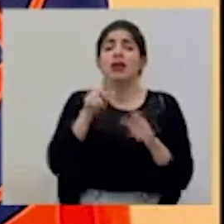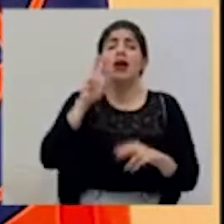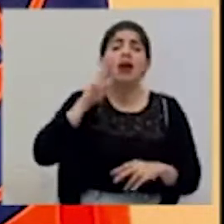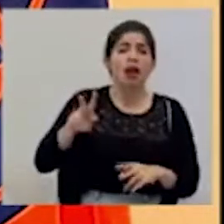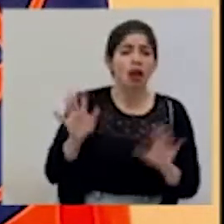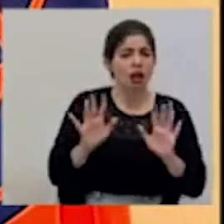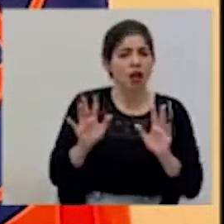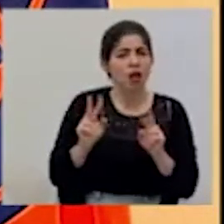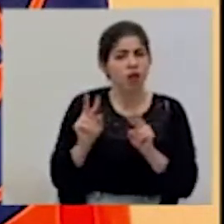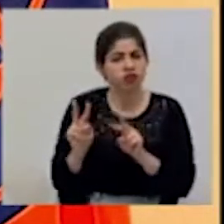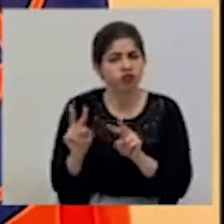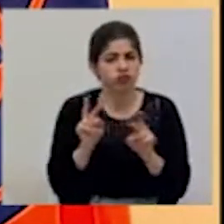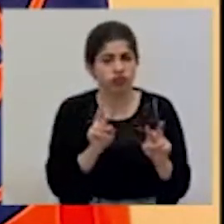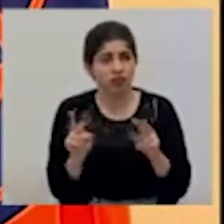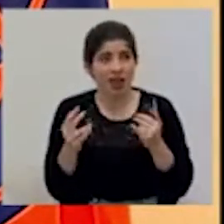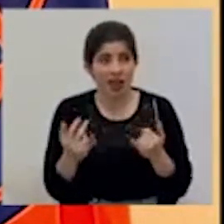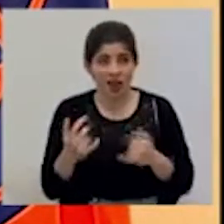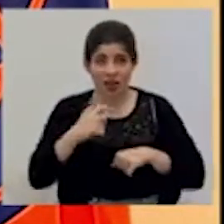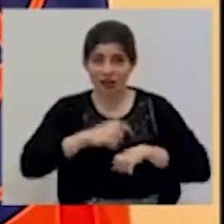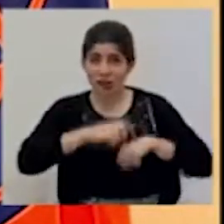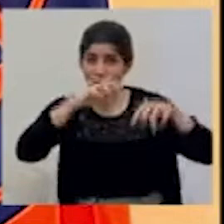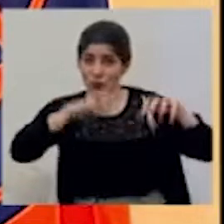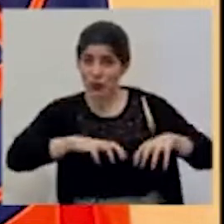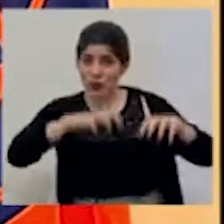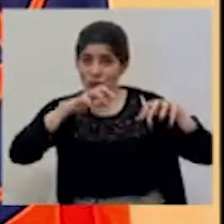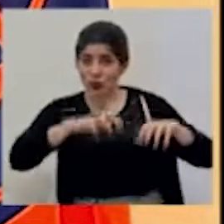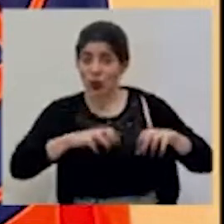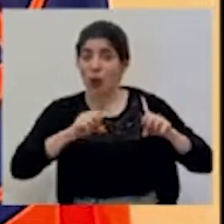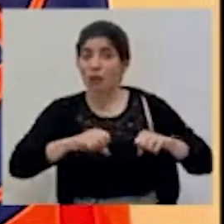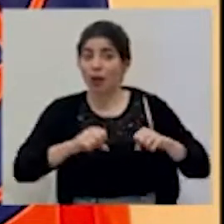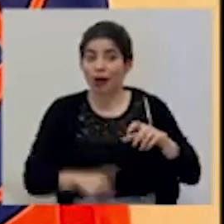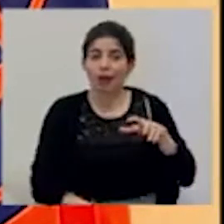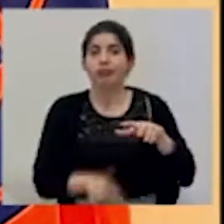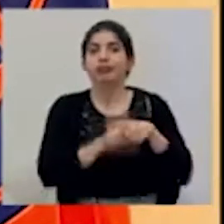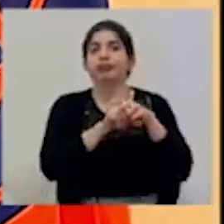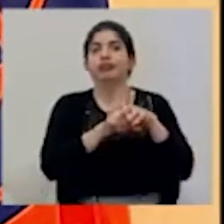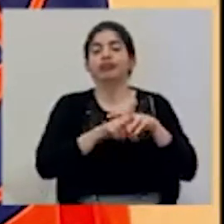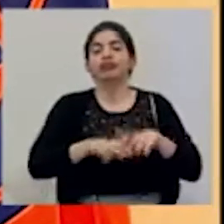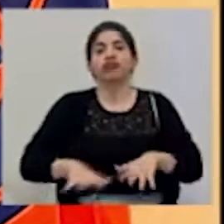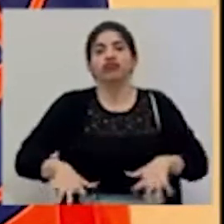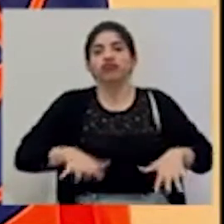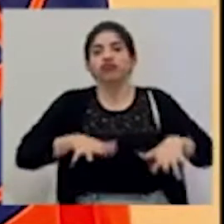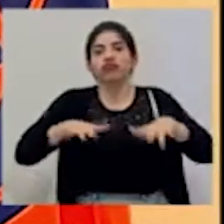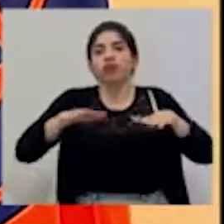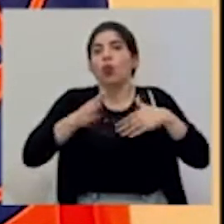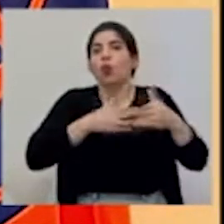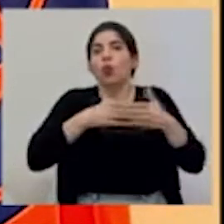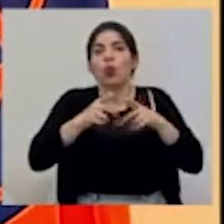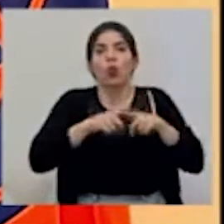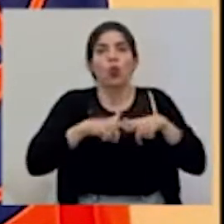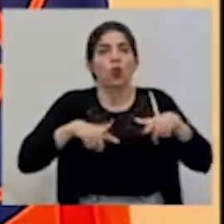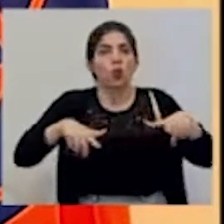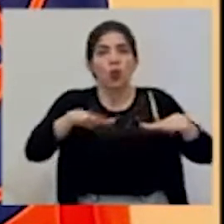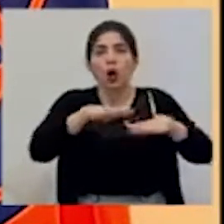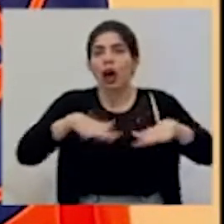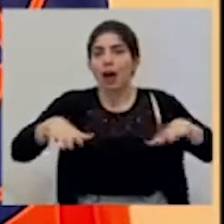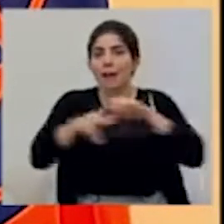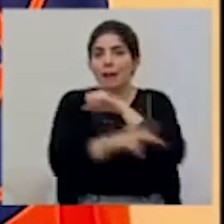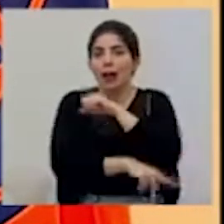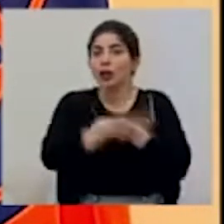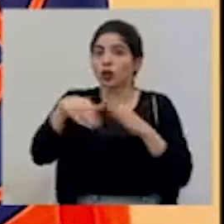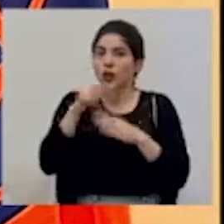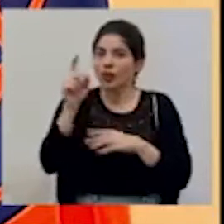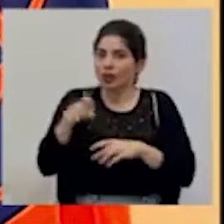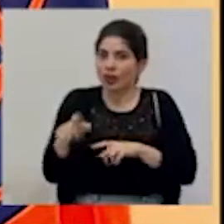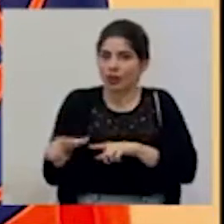guardia, estamos en época lluviosa, se pueden presentar inundaciones en cualquier parte del país y debemos estar preparados y